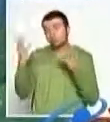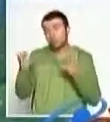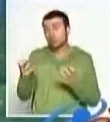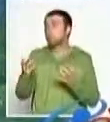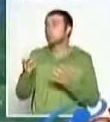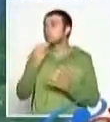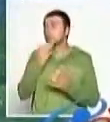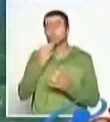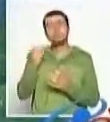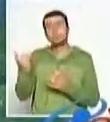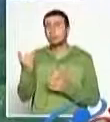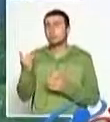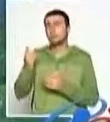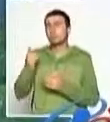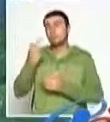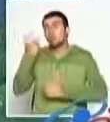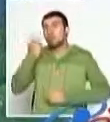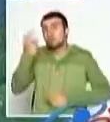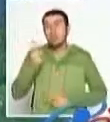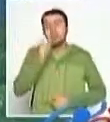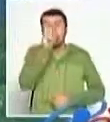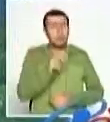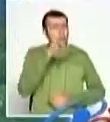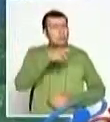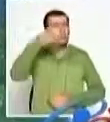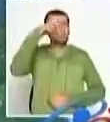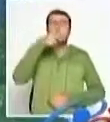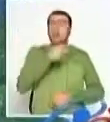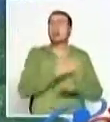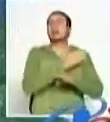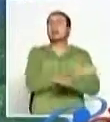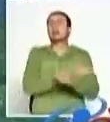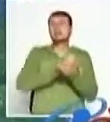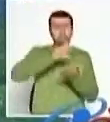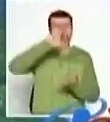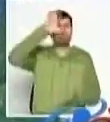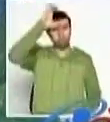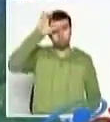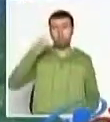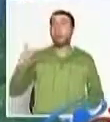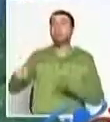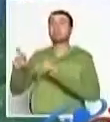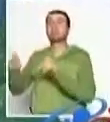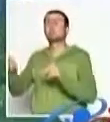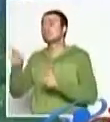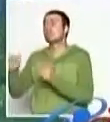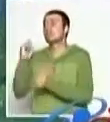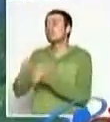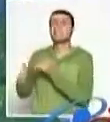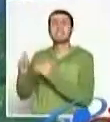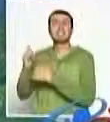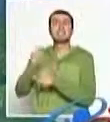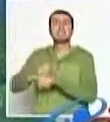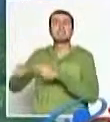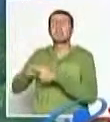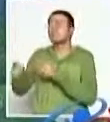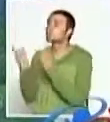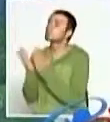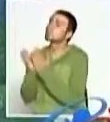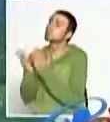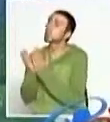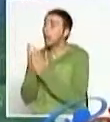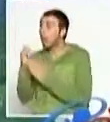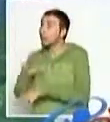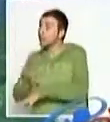alternativa. Busquen profesionales con una buena capacitación, con una buena certificación, porque estamos cayendo en